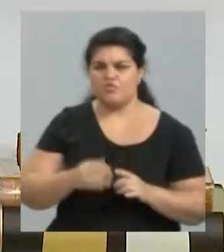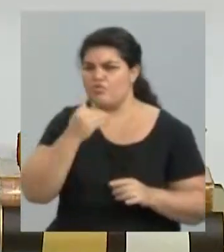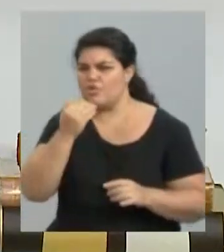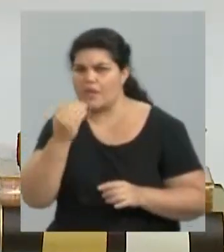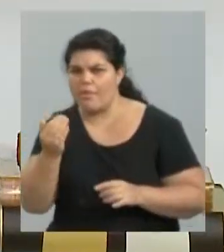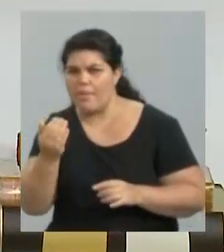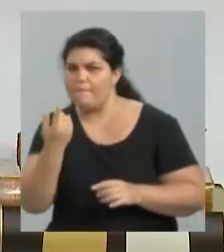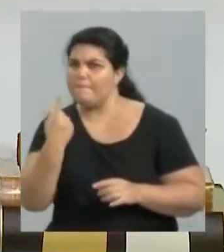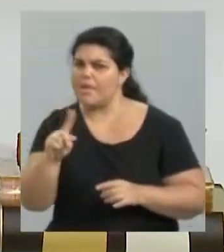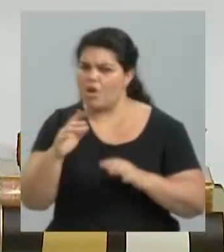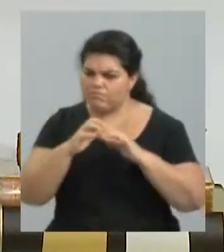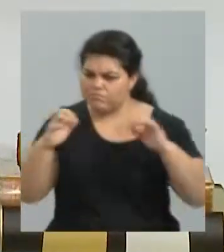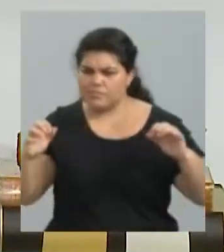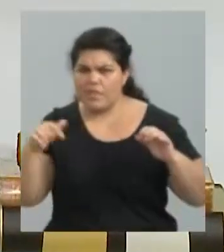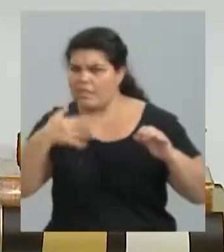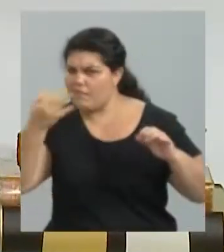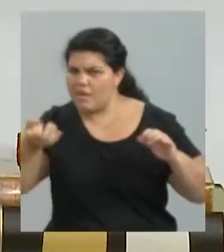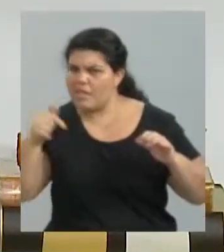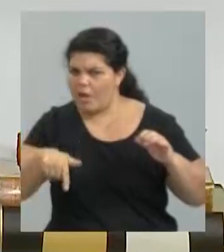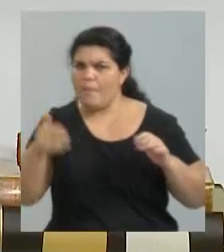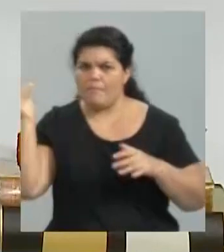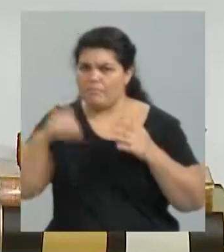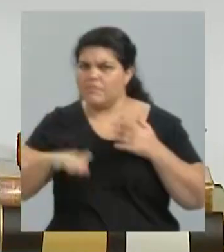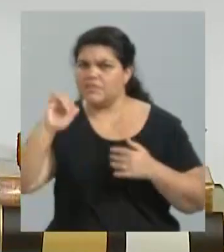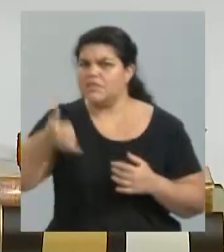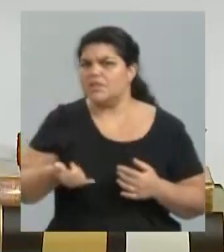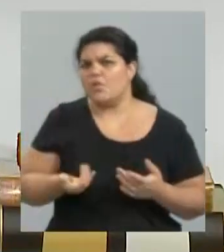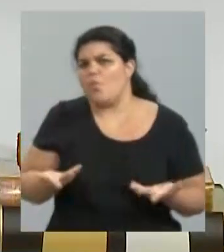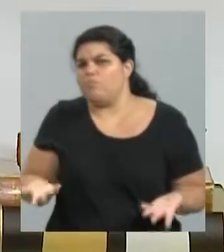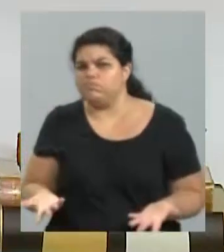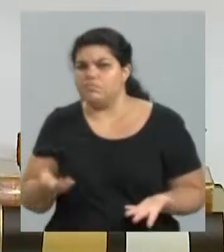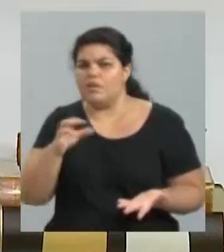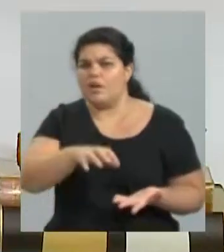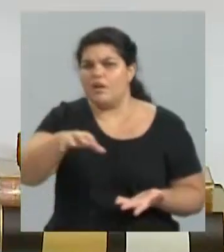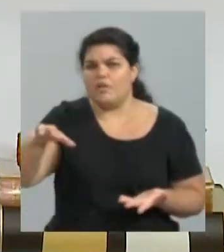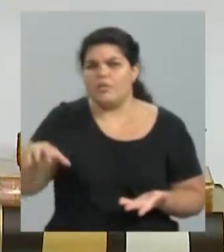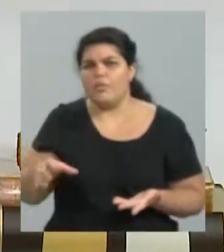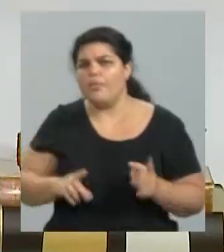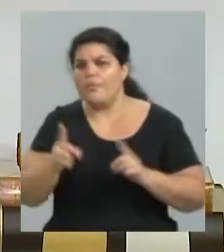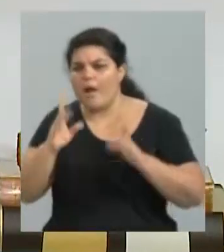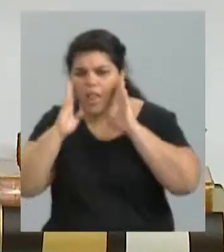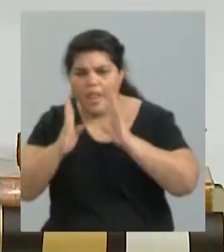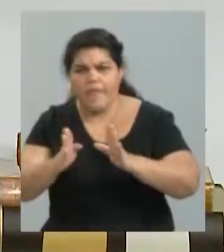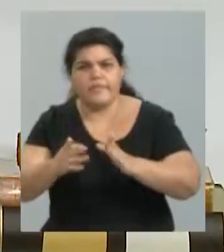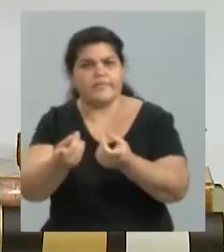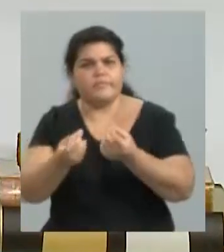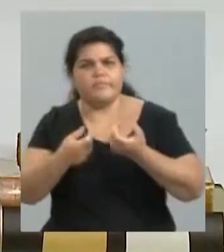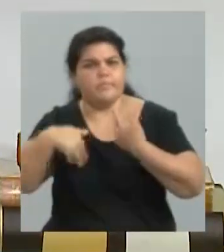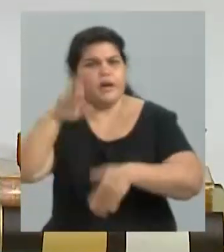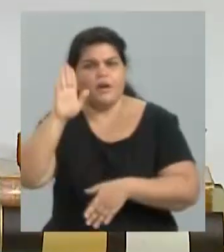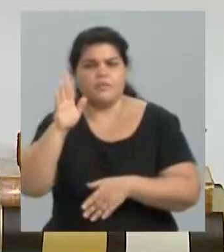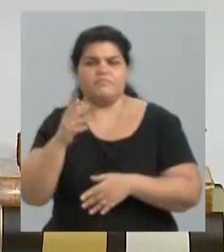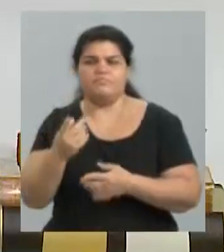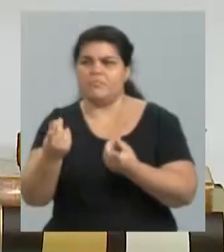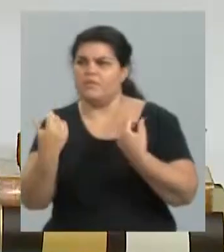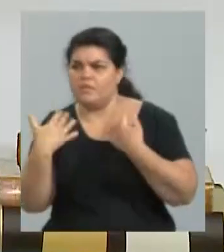realidad indica todo lo contrario. La pregunta es sobre qué colectivos habría que trabajar más cuando hablamos de